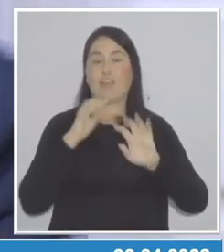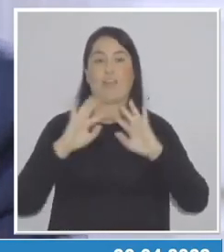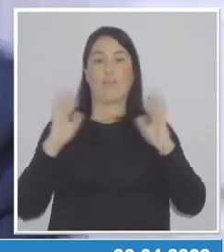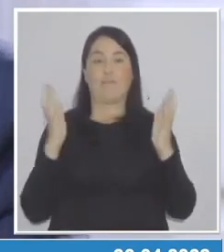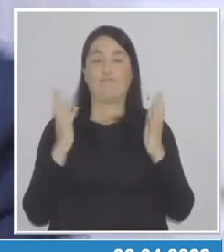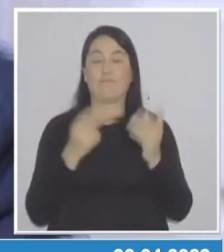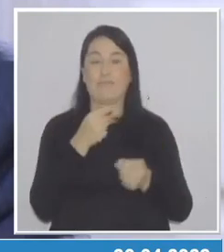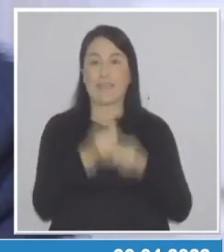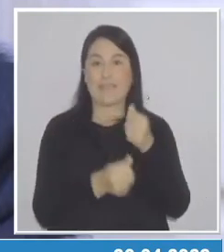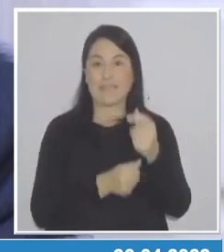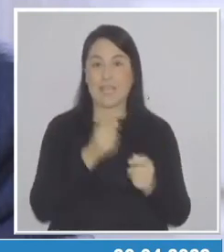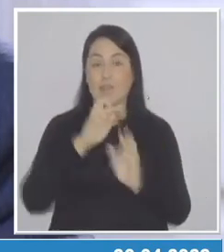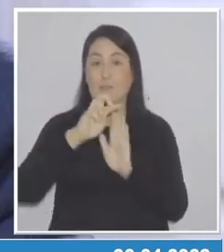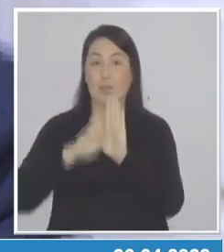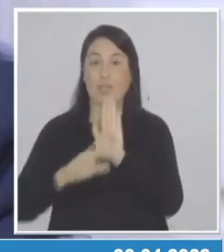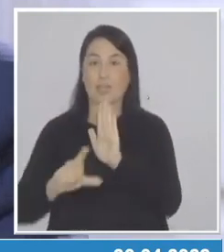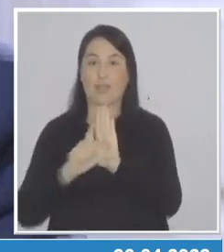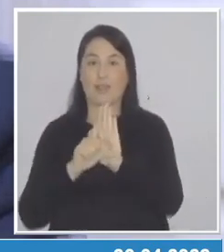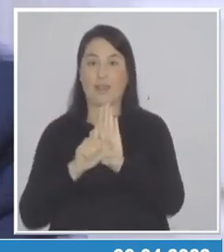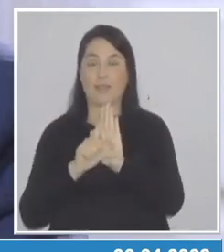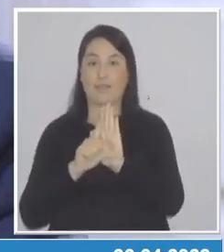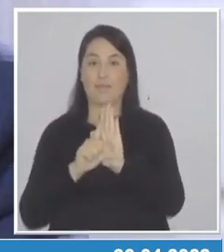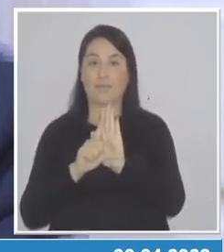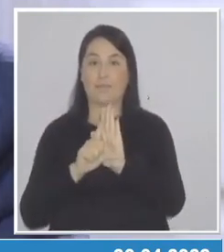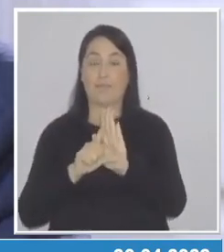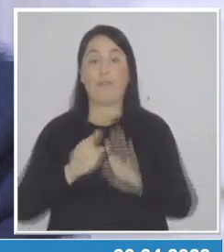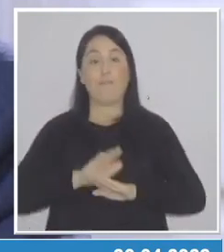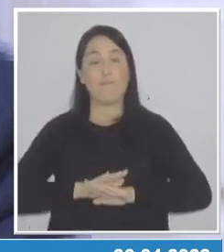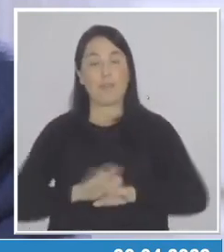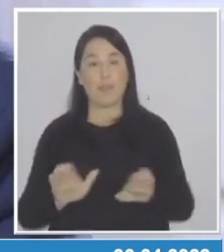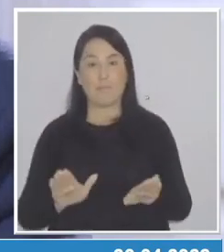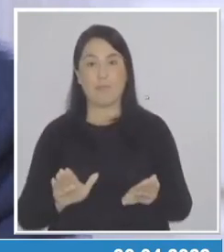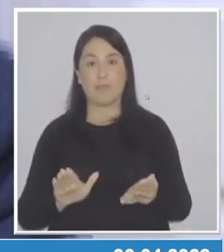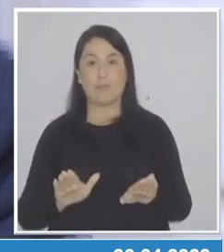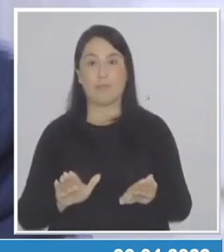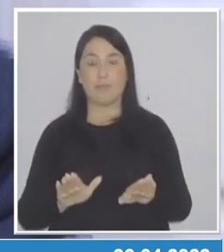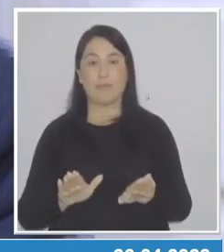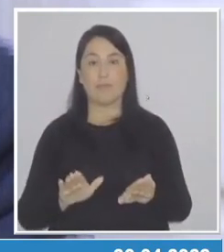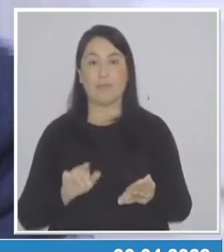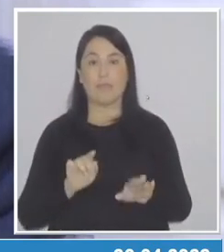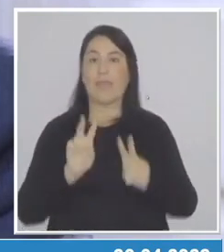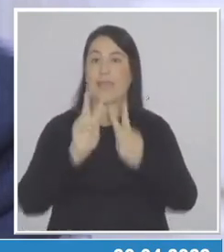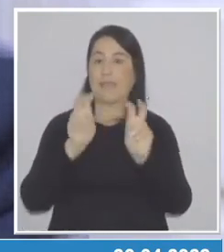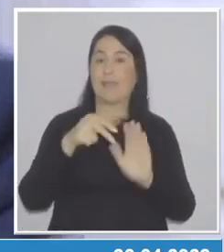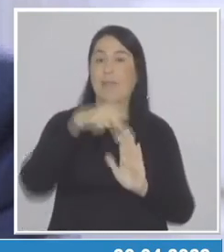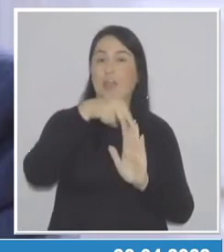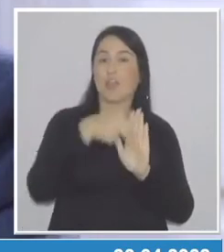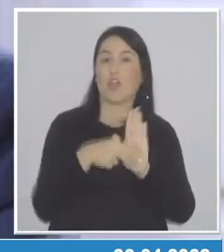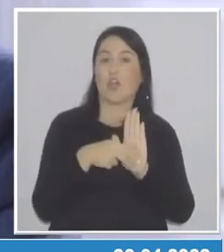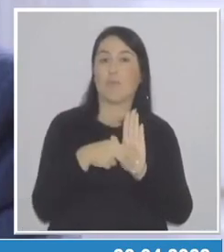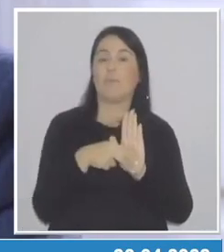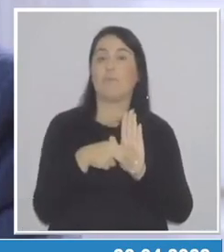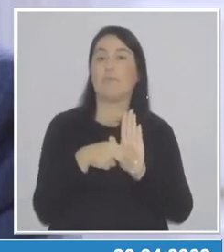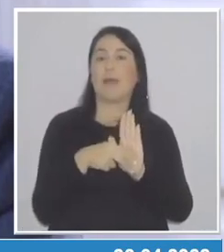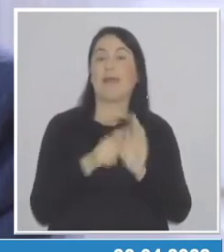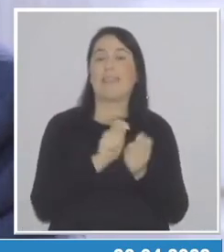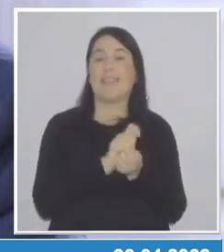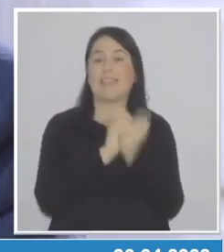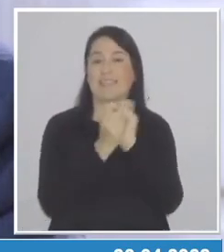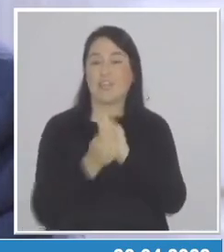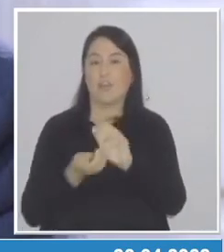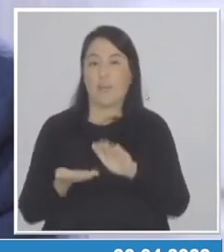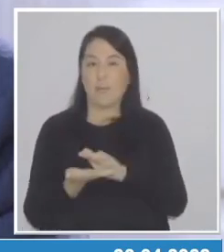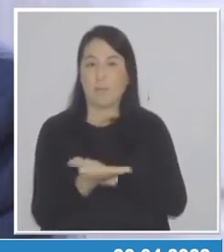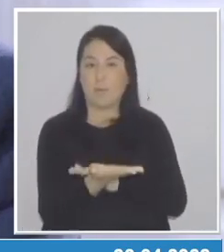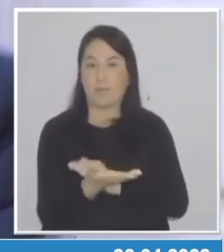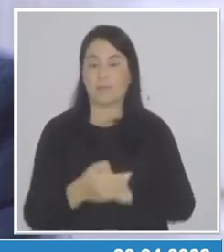los proyectos de ley. Y, finalmente, una referencia a las normas transitorias propuestas.